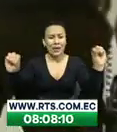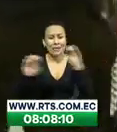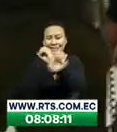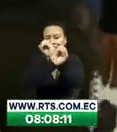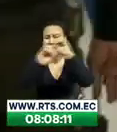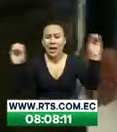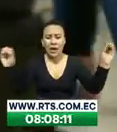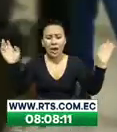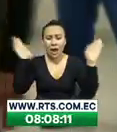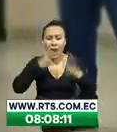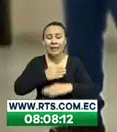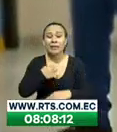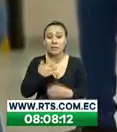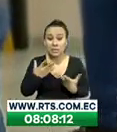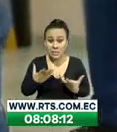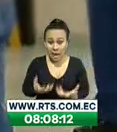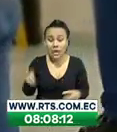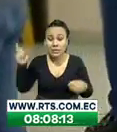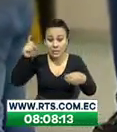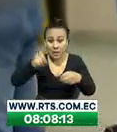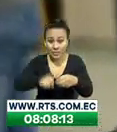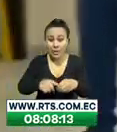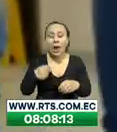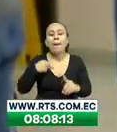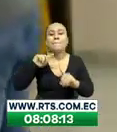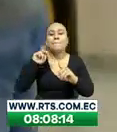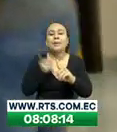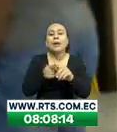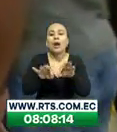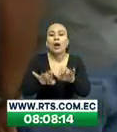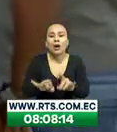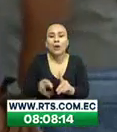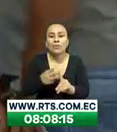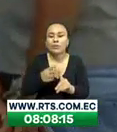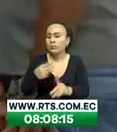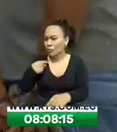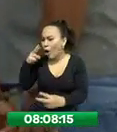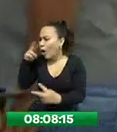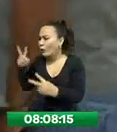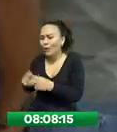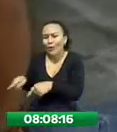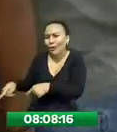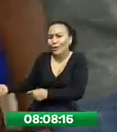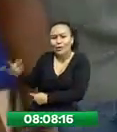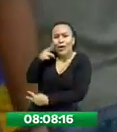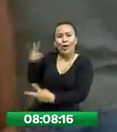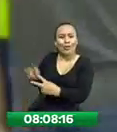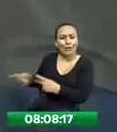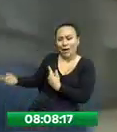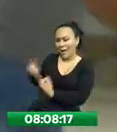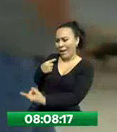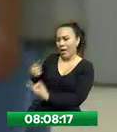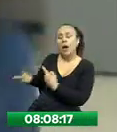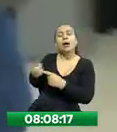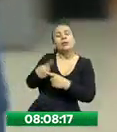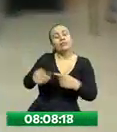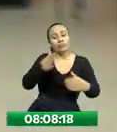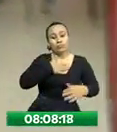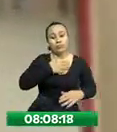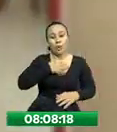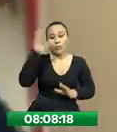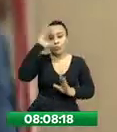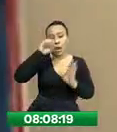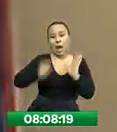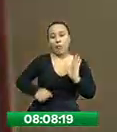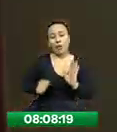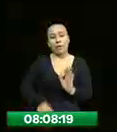Bueno, yo ahorita acabo de hablar con esta señora, yo no la conozco, ella también acaba de decir al fiscal que ni siquiera me conoce, pero yo voy a seguir las acciones penales, no tanto